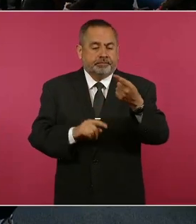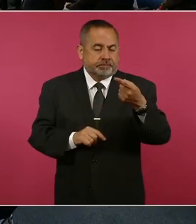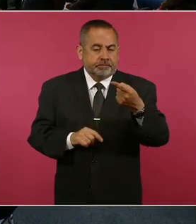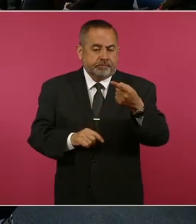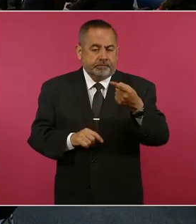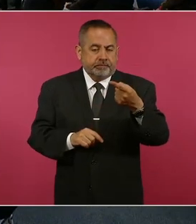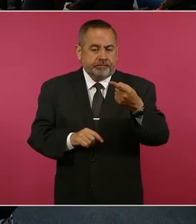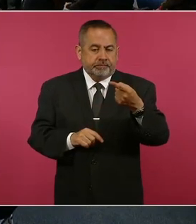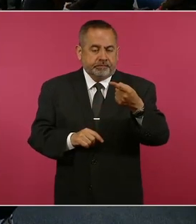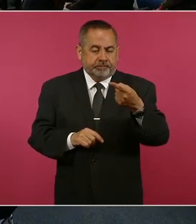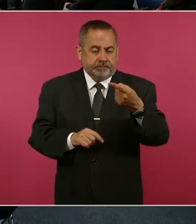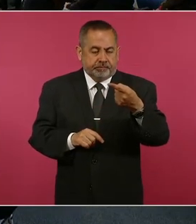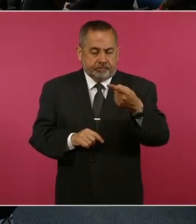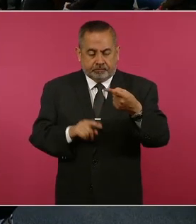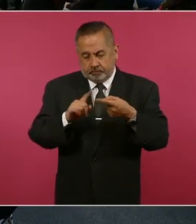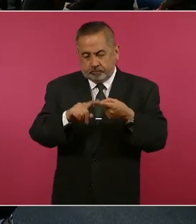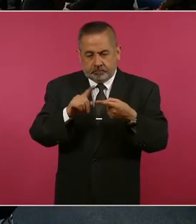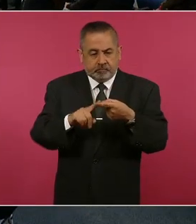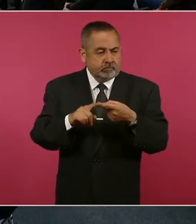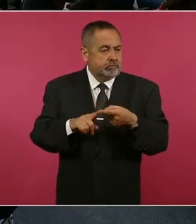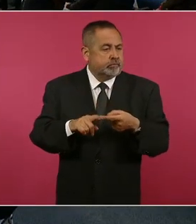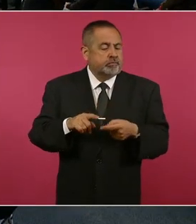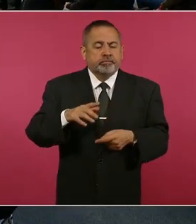todo lo que se confisca